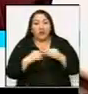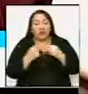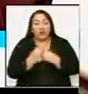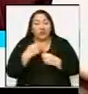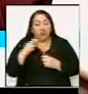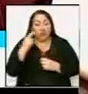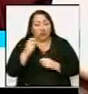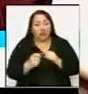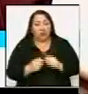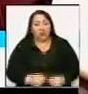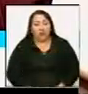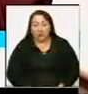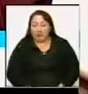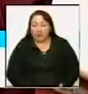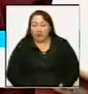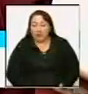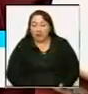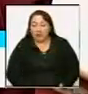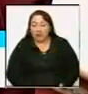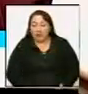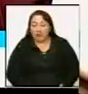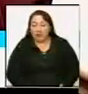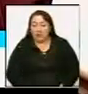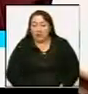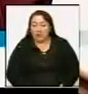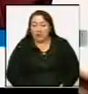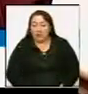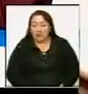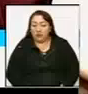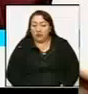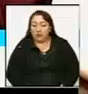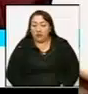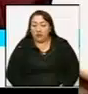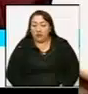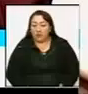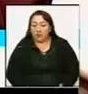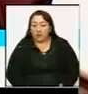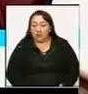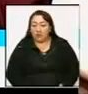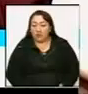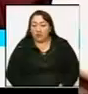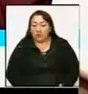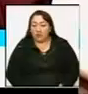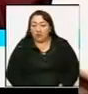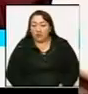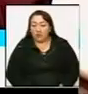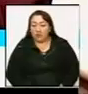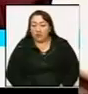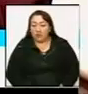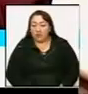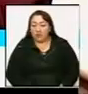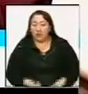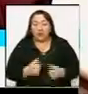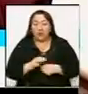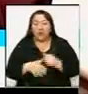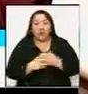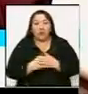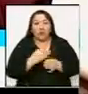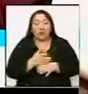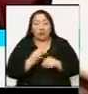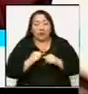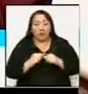políticos, los ciudadanos. Más bien, hay que ver cuál es el principio. El principio es que uno ingresa a una organización política con un ánimo